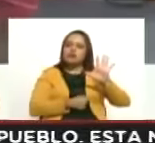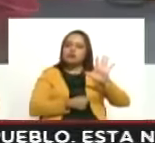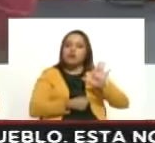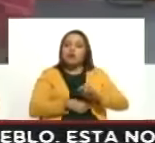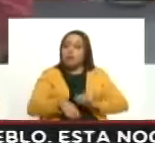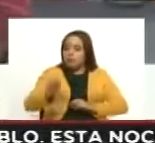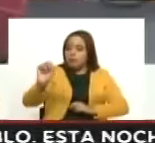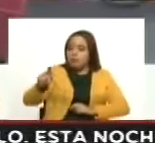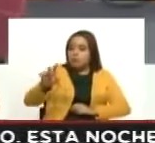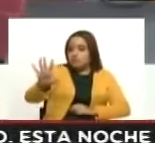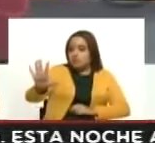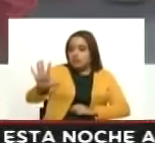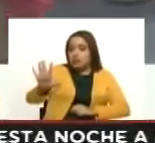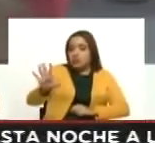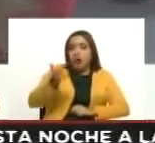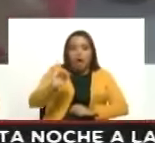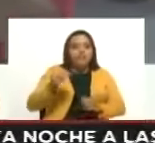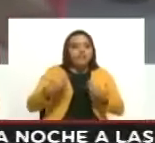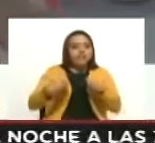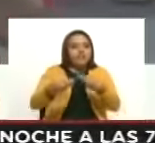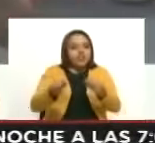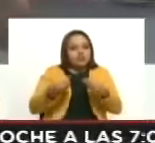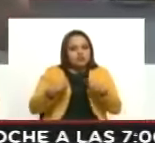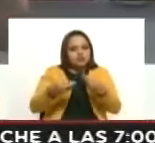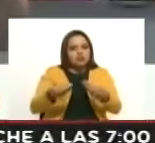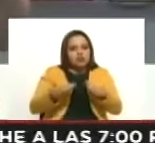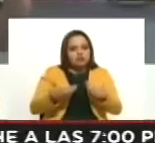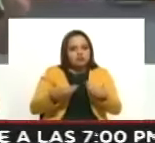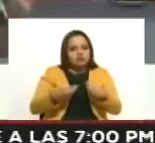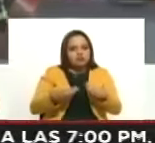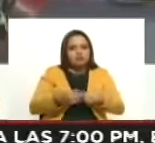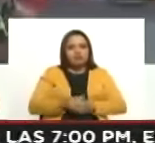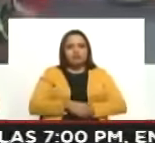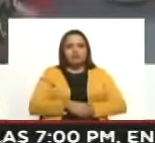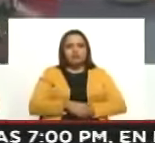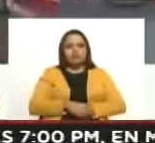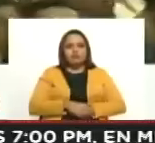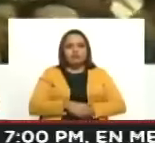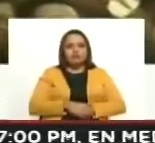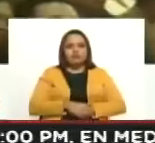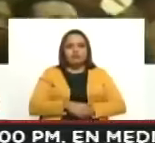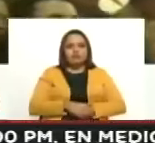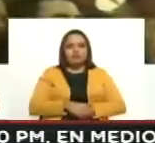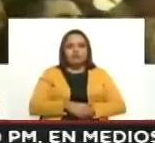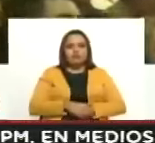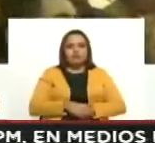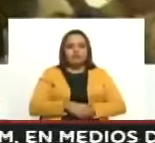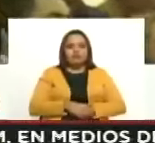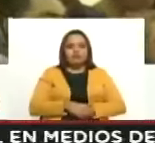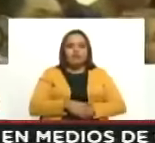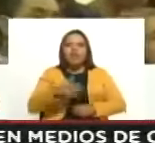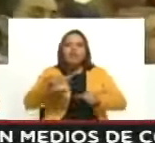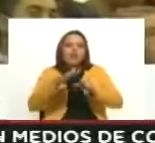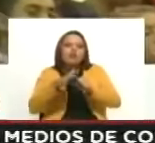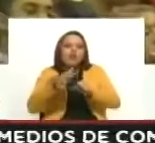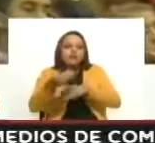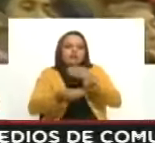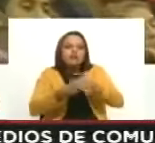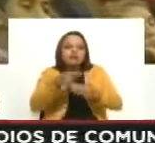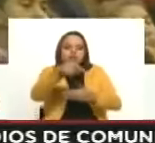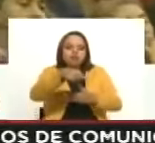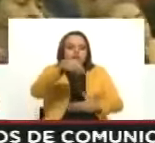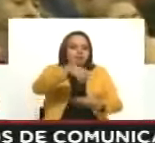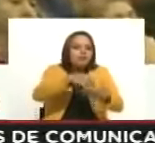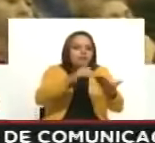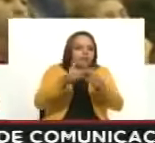¿Cinco? Ahí está la flexibilidad de la táctica, que es ¿dónde? En el territorio. ¿Sabes de dónde no se puede